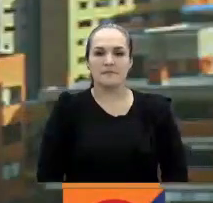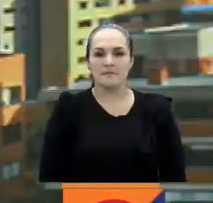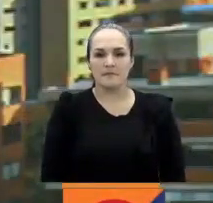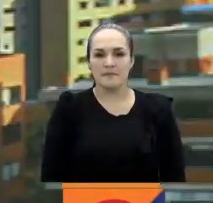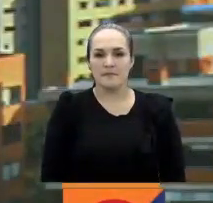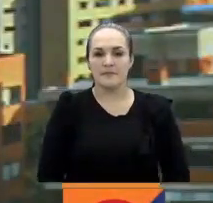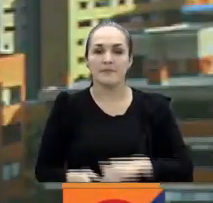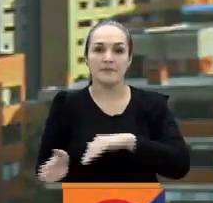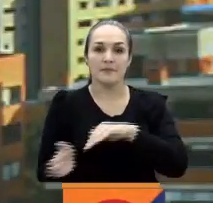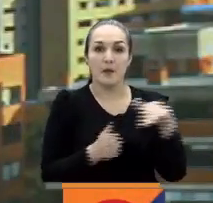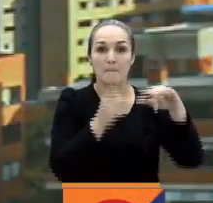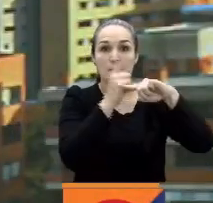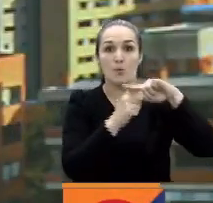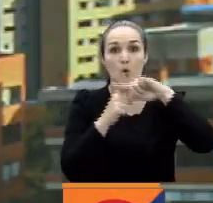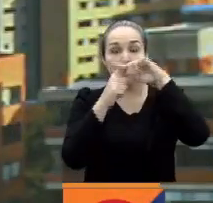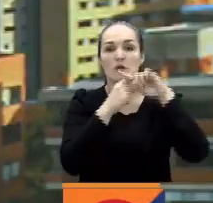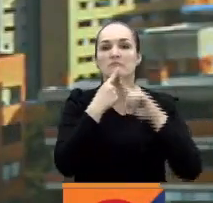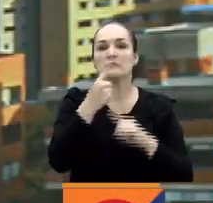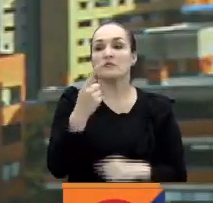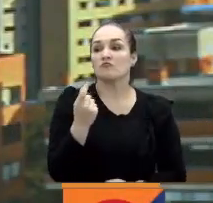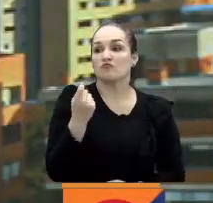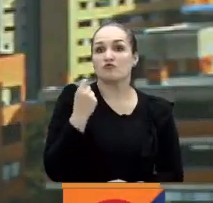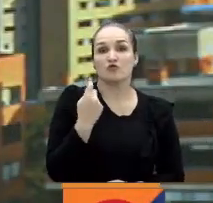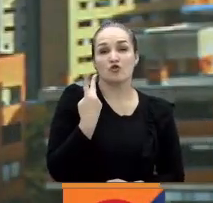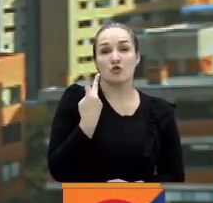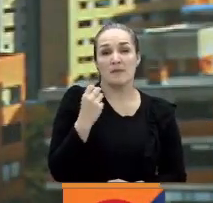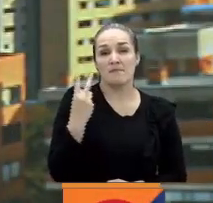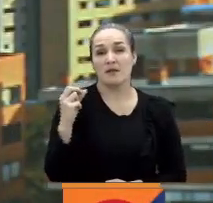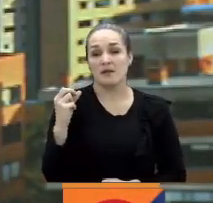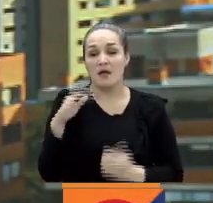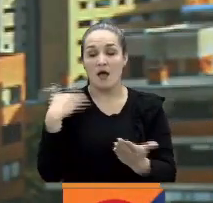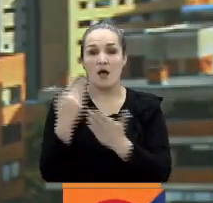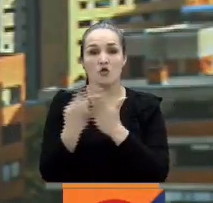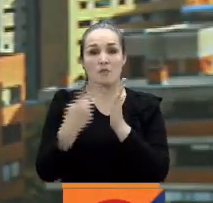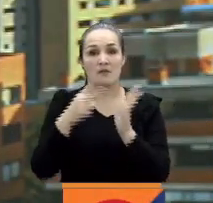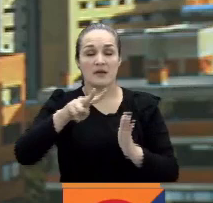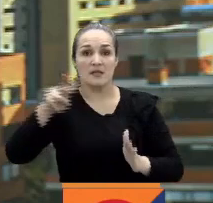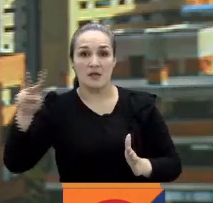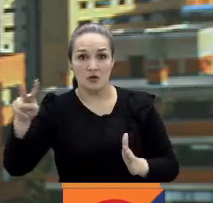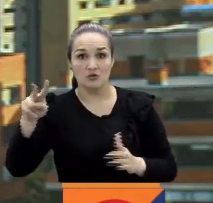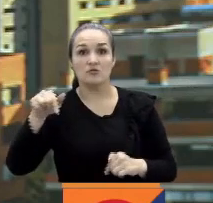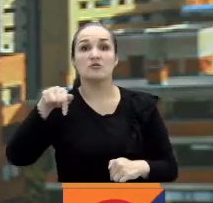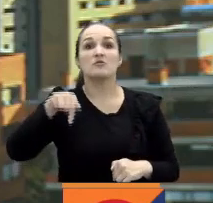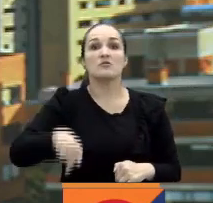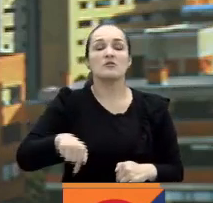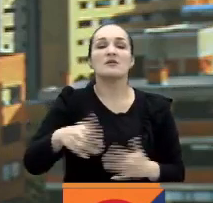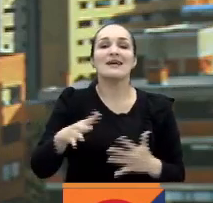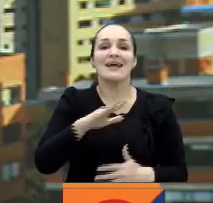La Procuraduría reveló que entre 2020 y 2022 la Alcaldía de Cali celebró, oigan bien,